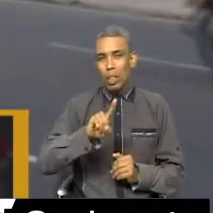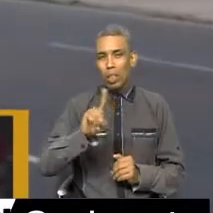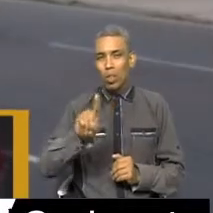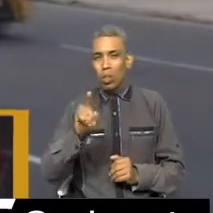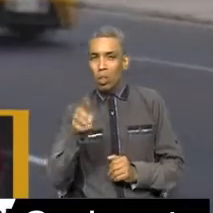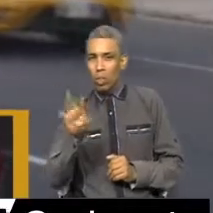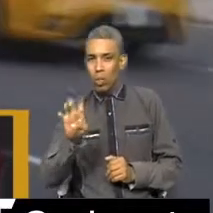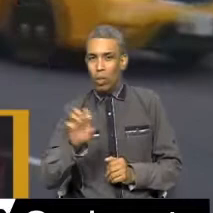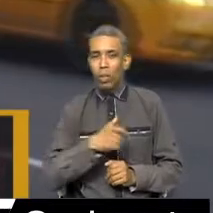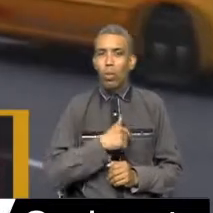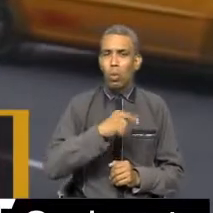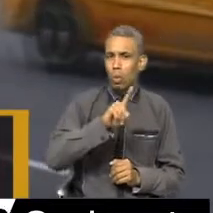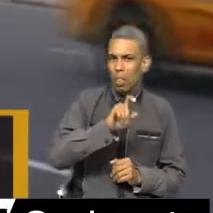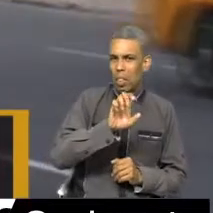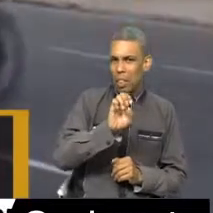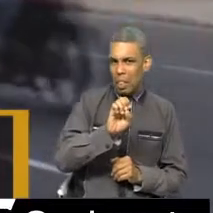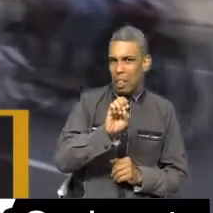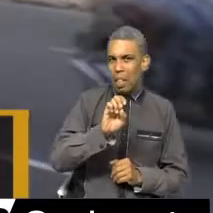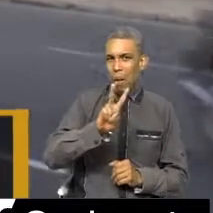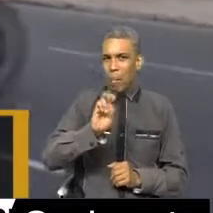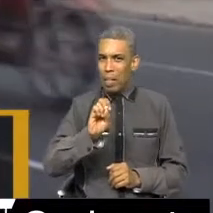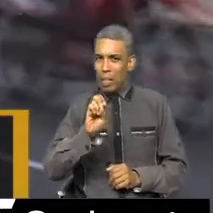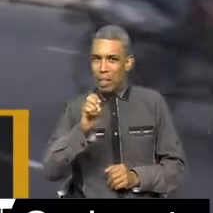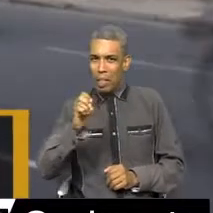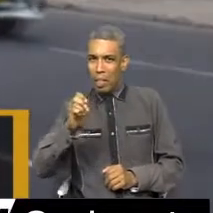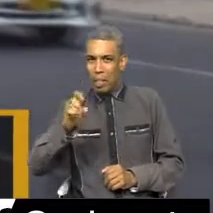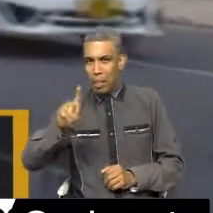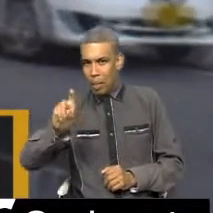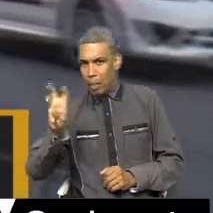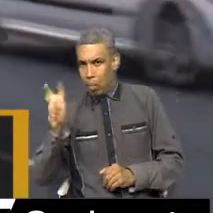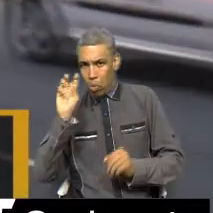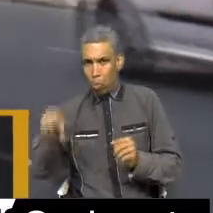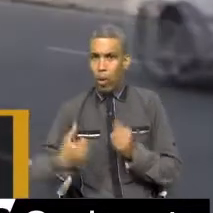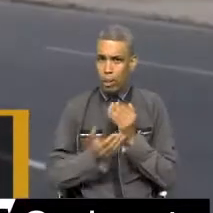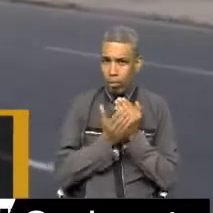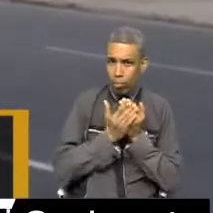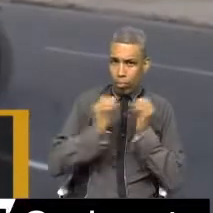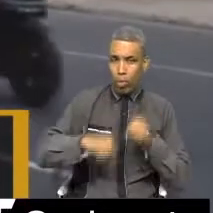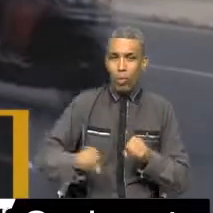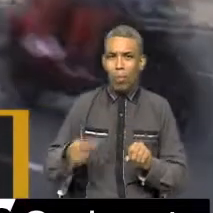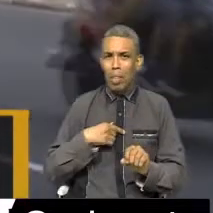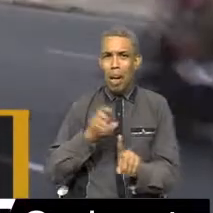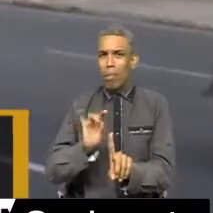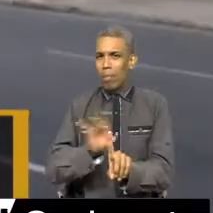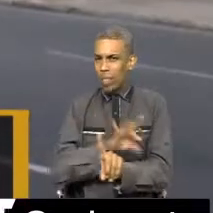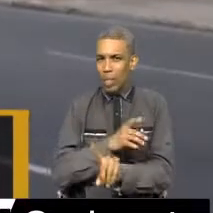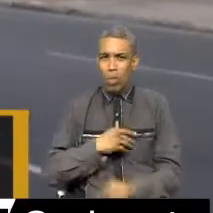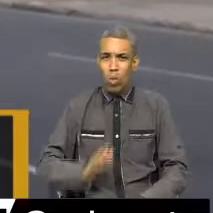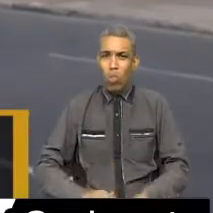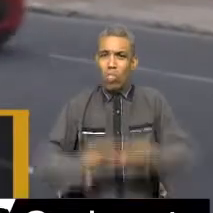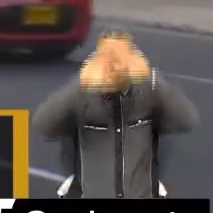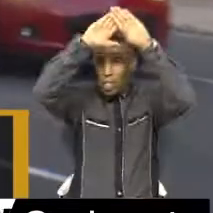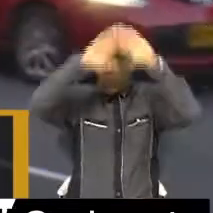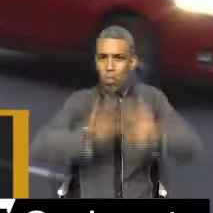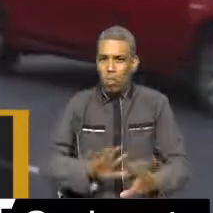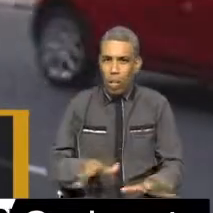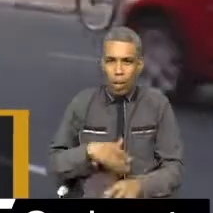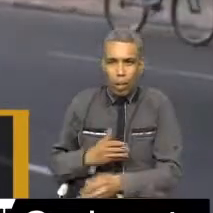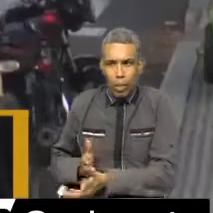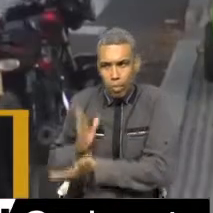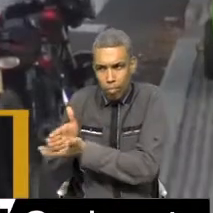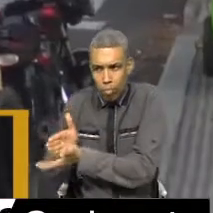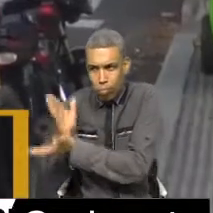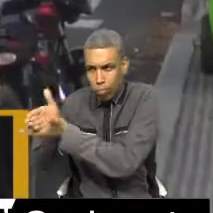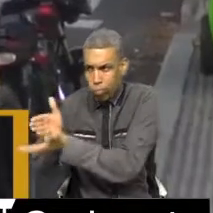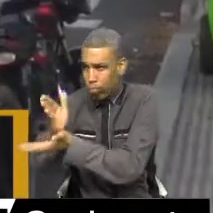119-60-27-48. Ya asistimos al corregimiento El Llanito, corregimiento El Centro, donde nos tomamos estos corregimientos, y es la